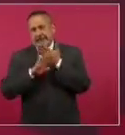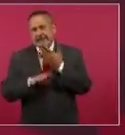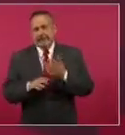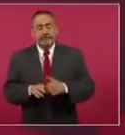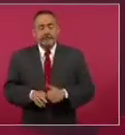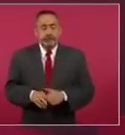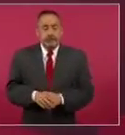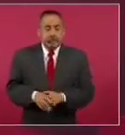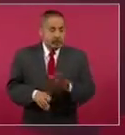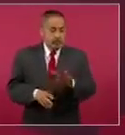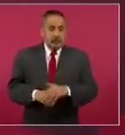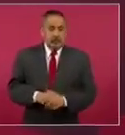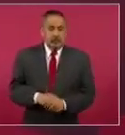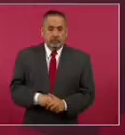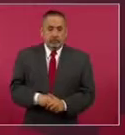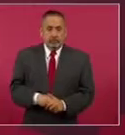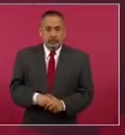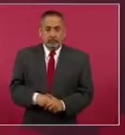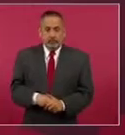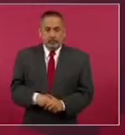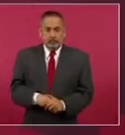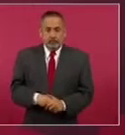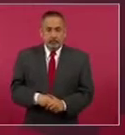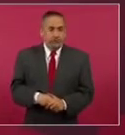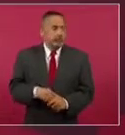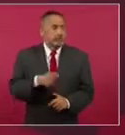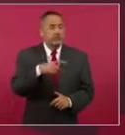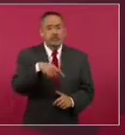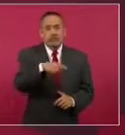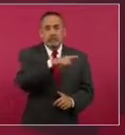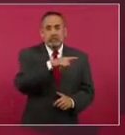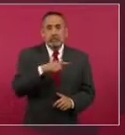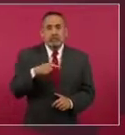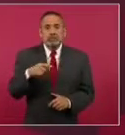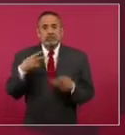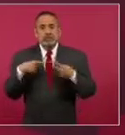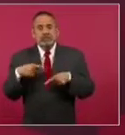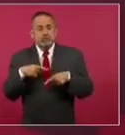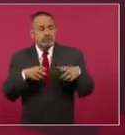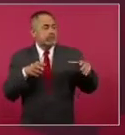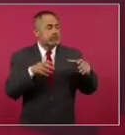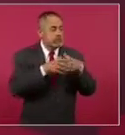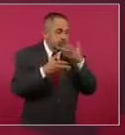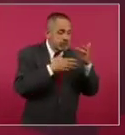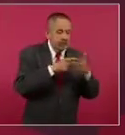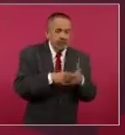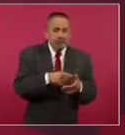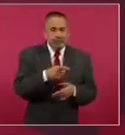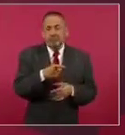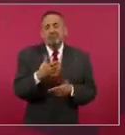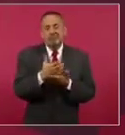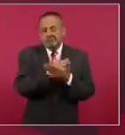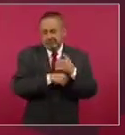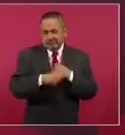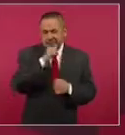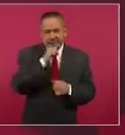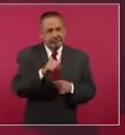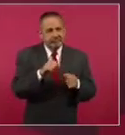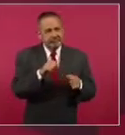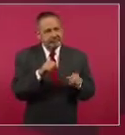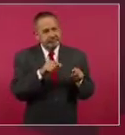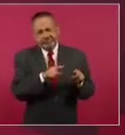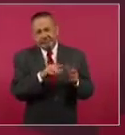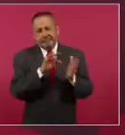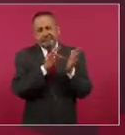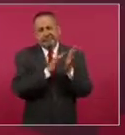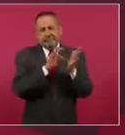No, pero es para consumo de los conservadores y les va a ir bien. ¿Les va a